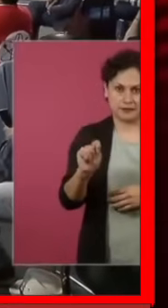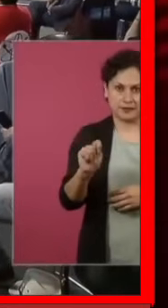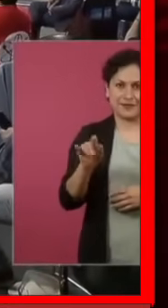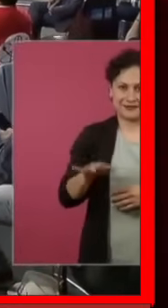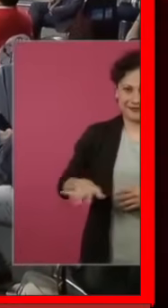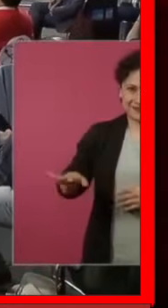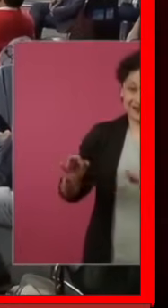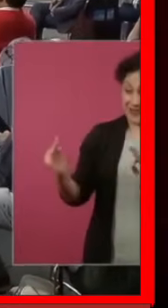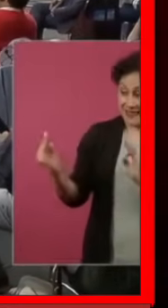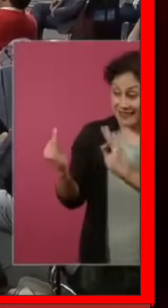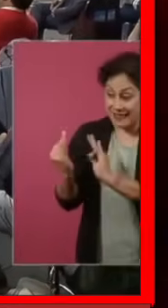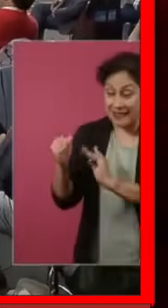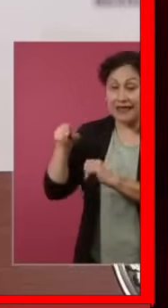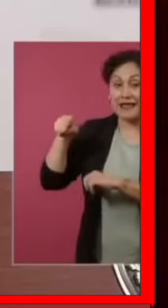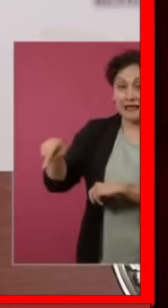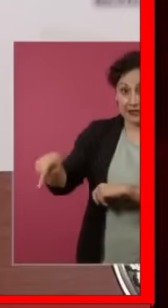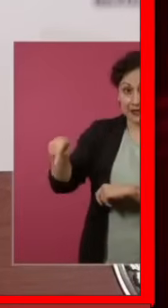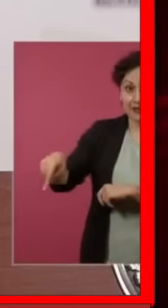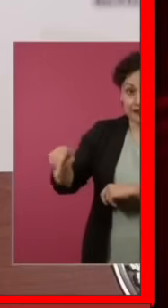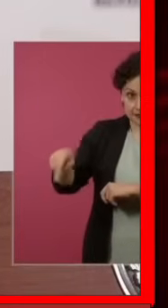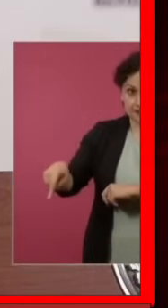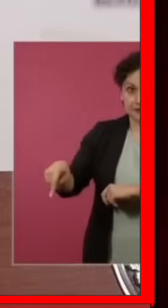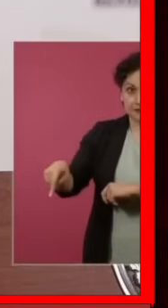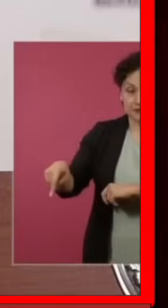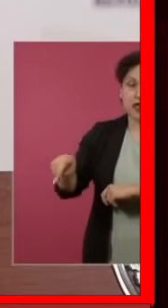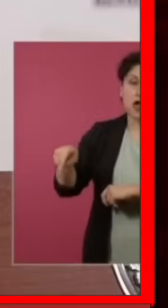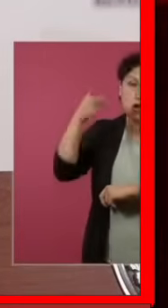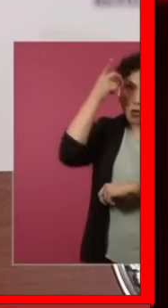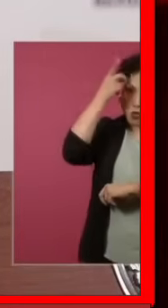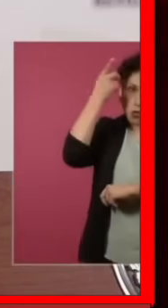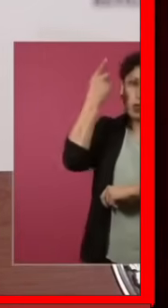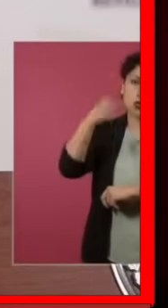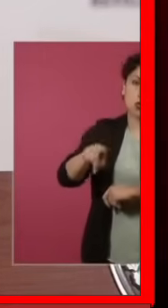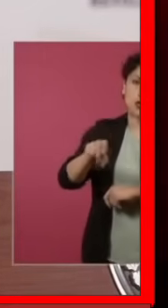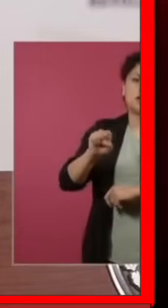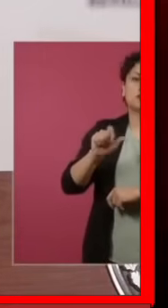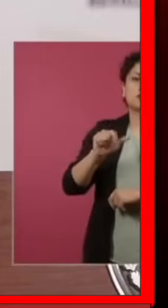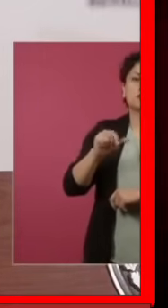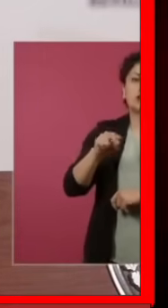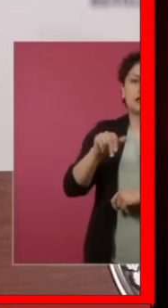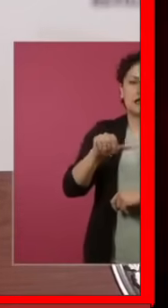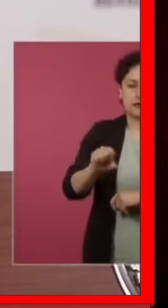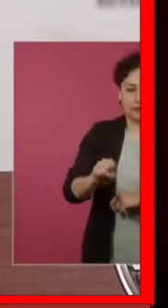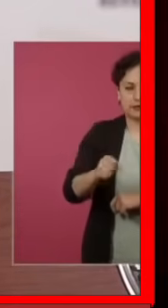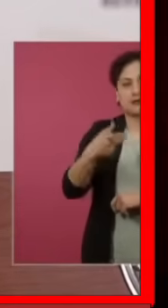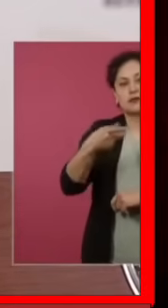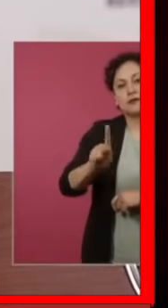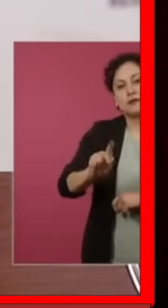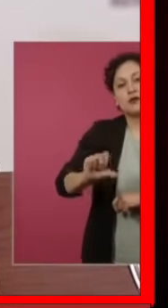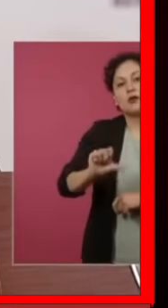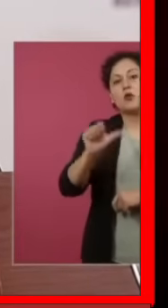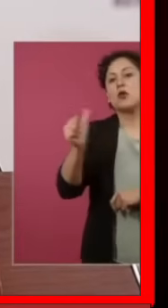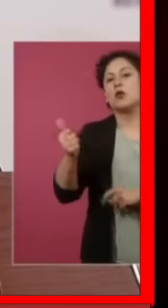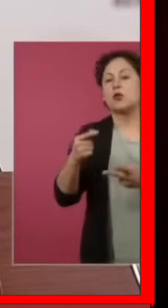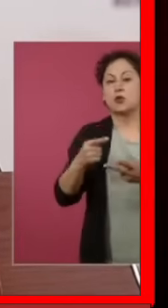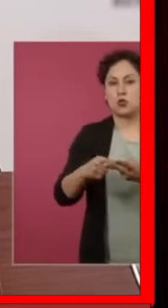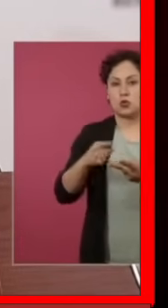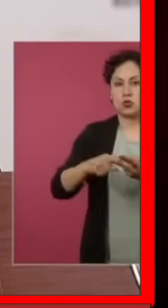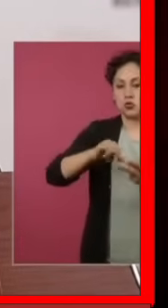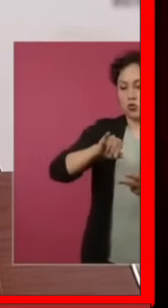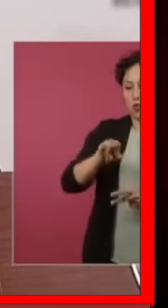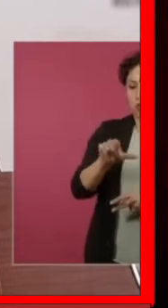Ahí, desde Salinas, pero con Julia Carabias, que ahora es la paladina del medio